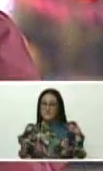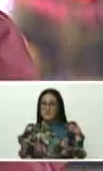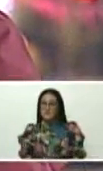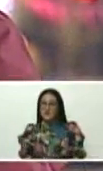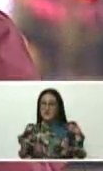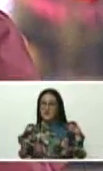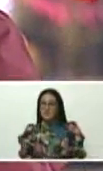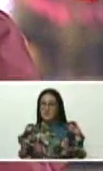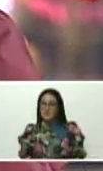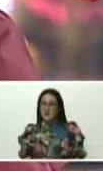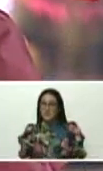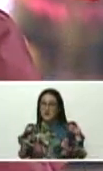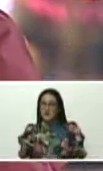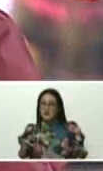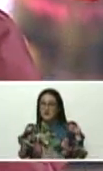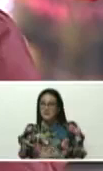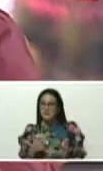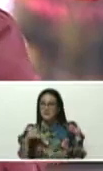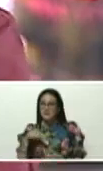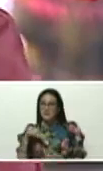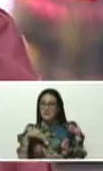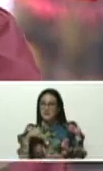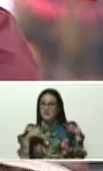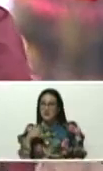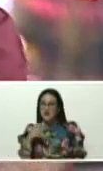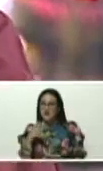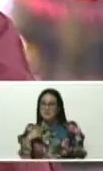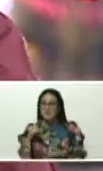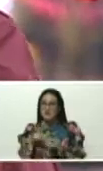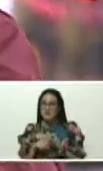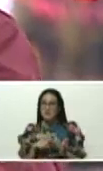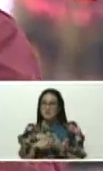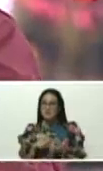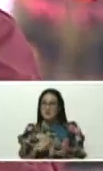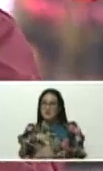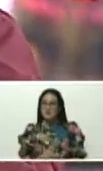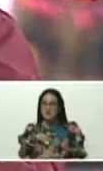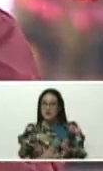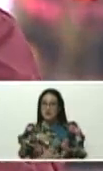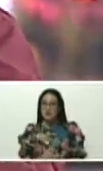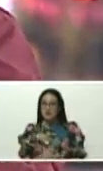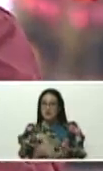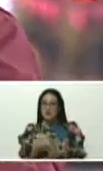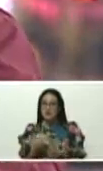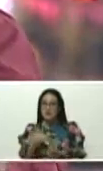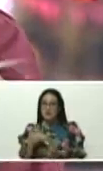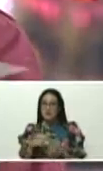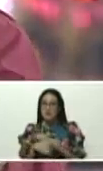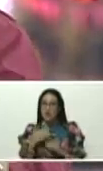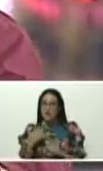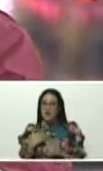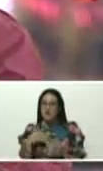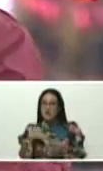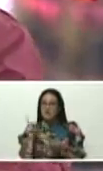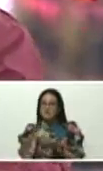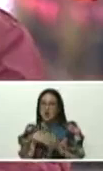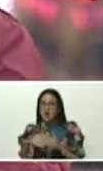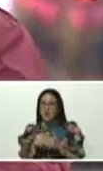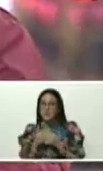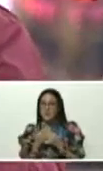¿Ah? Yo, por ejemplo, como Silita está en la casa, yo me voy de rumba ahora. Y llego en la